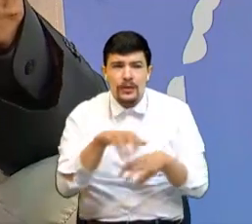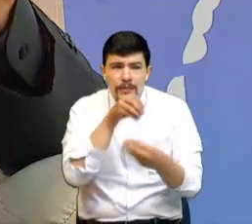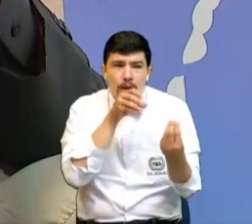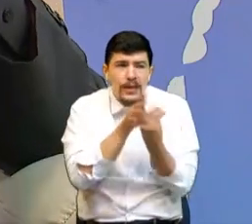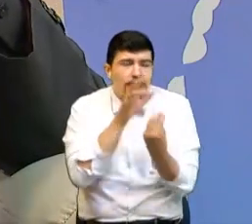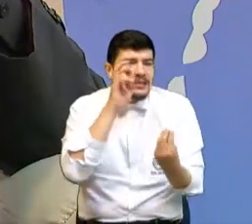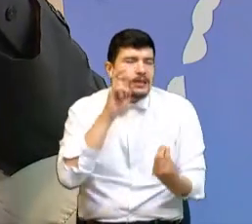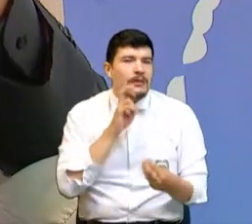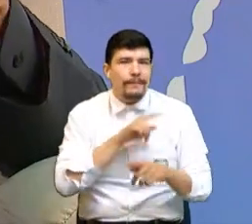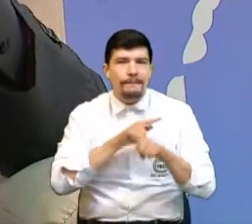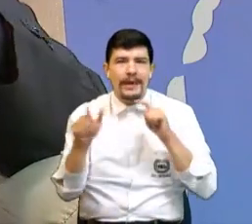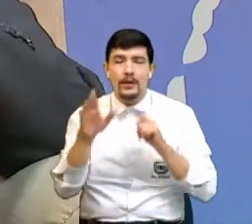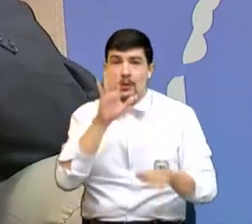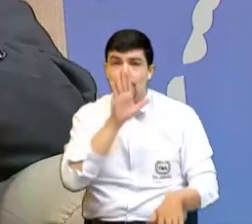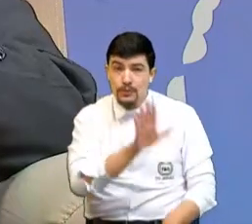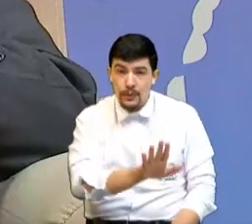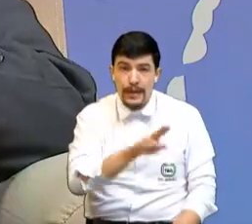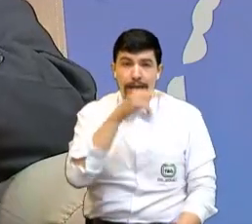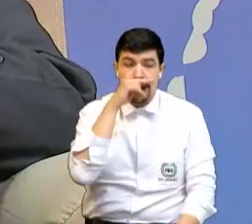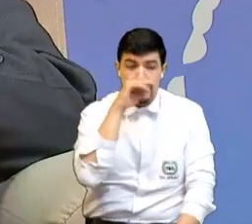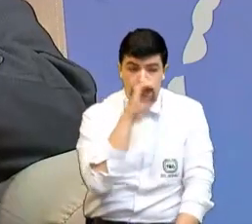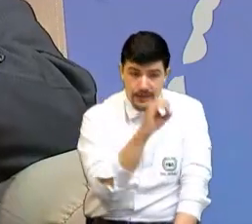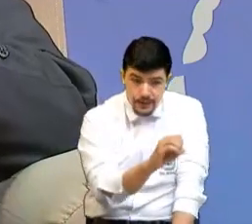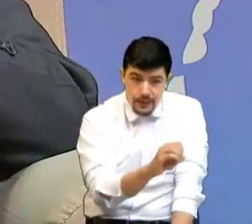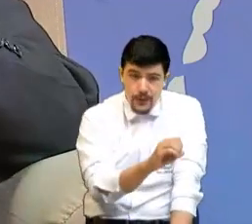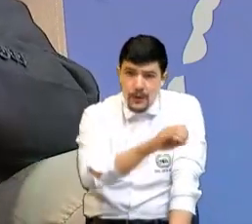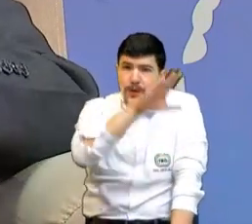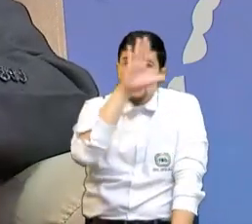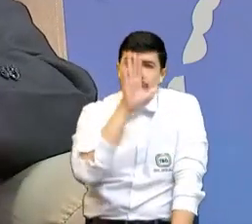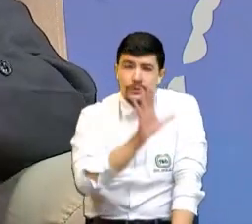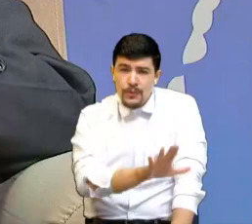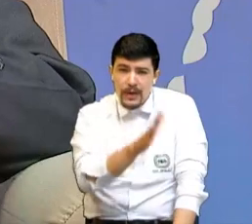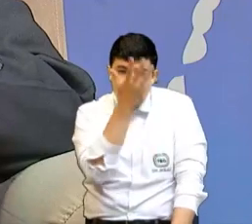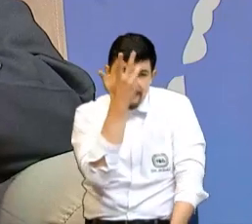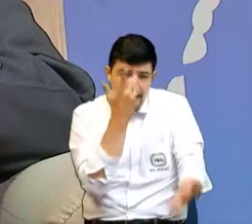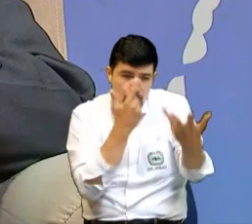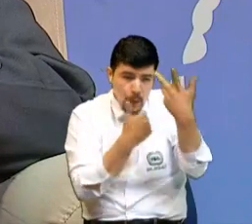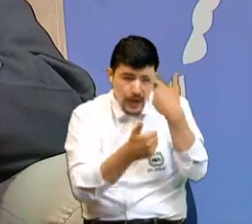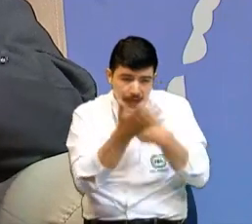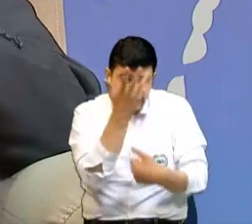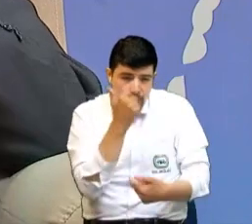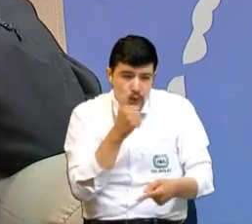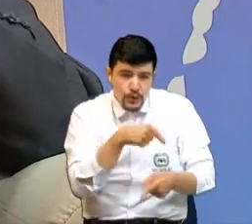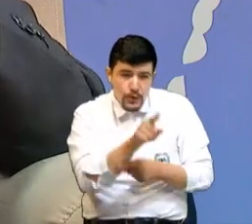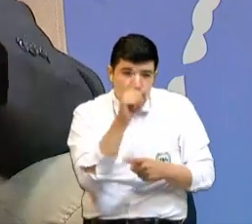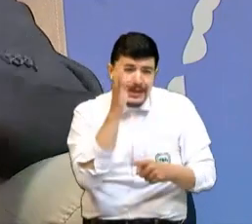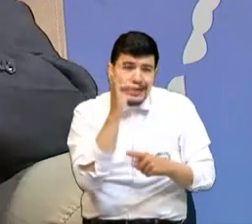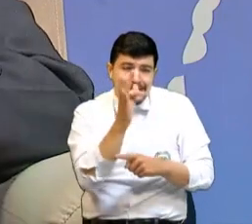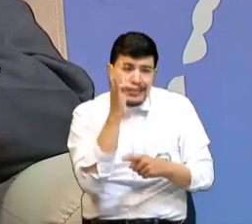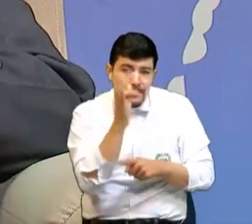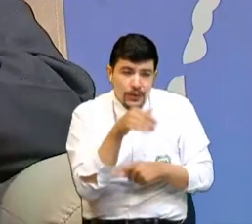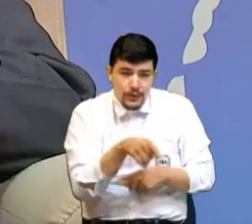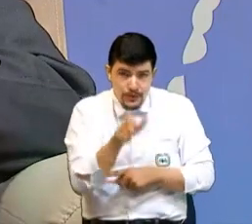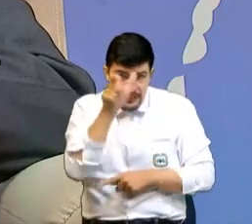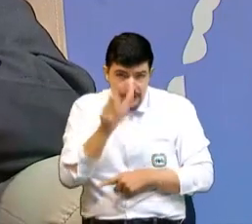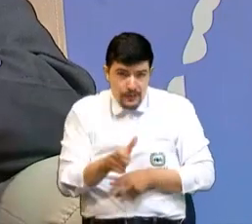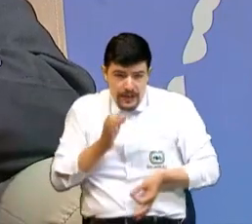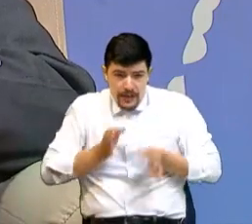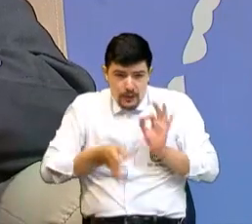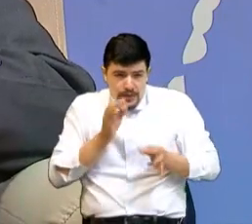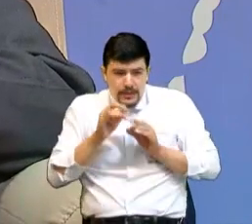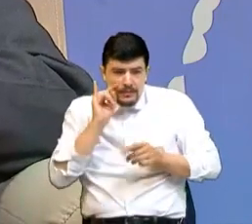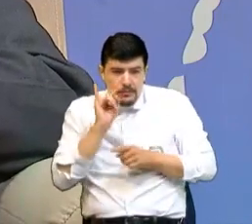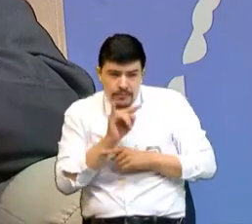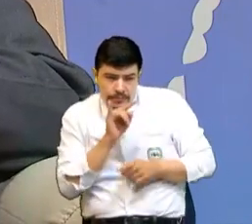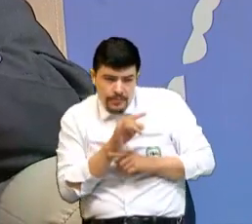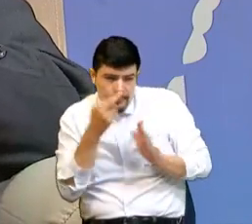El menor, el niño, la valoración de ese testimonio por parte del funcionario judicial